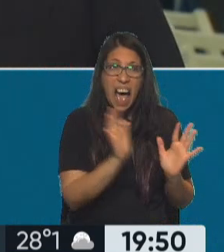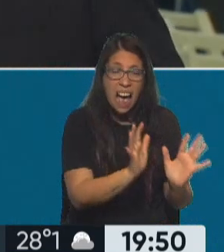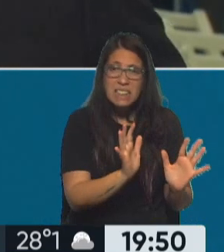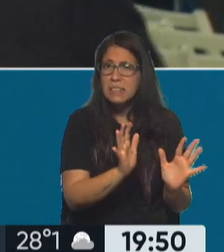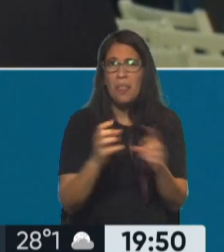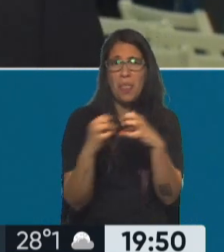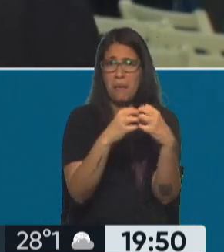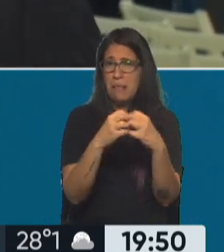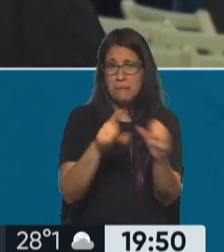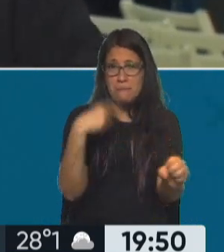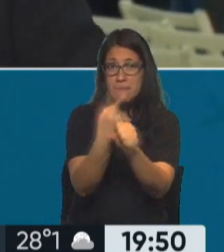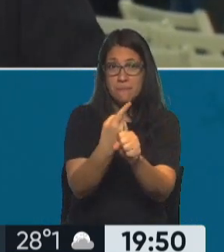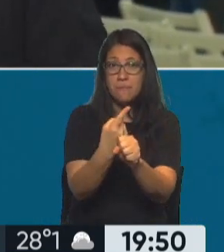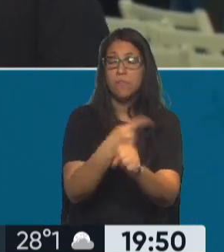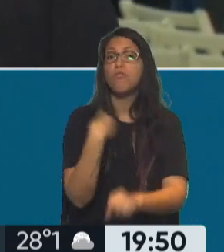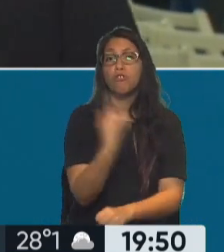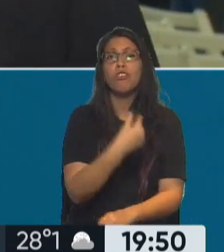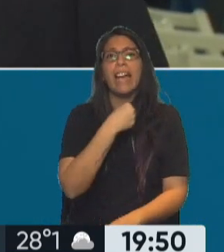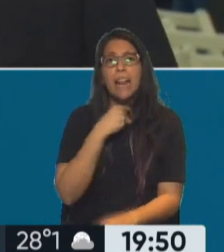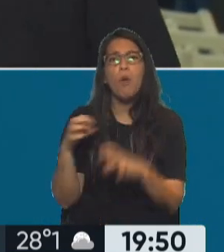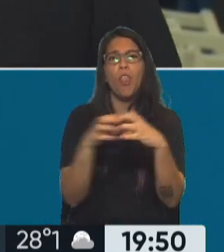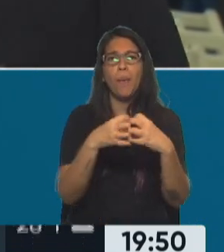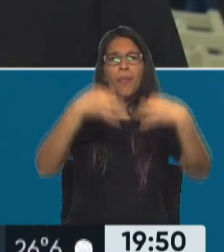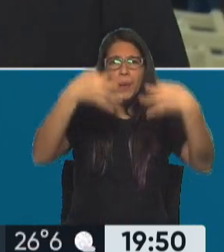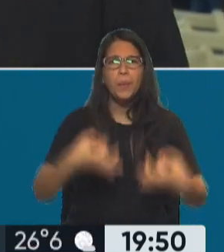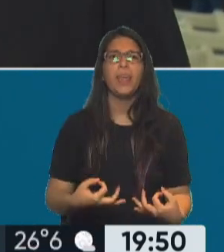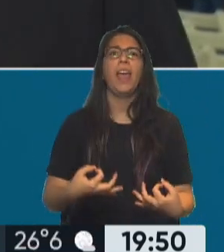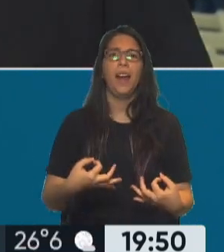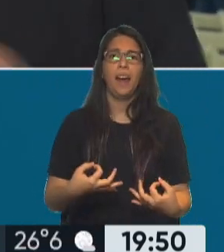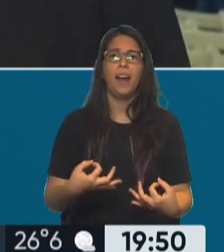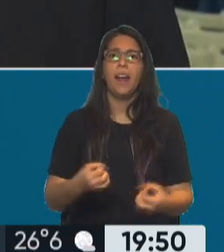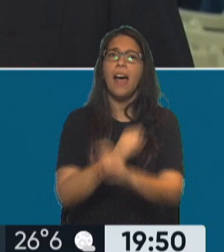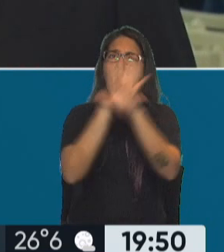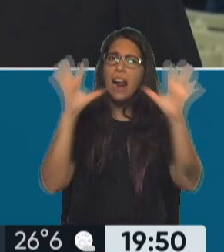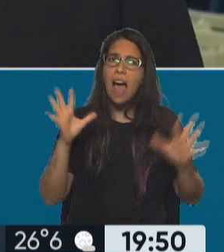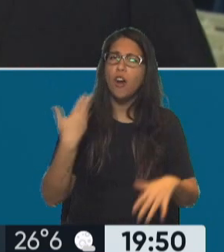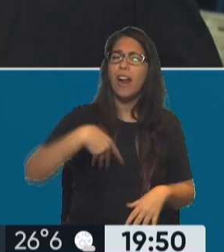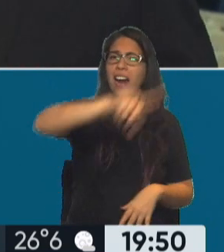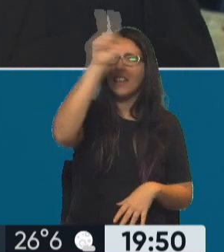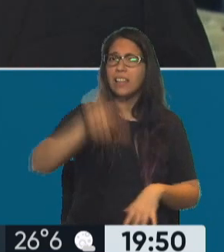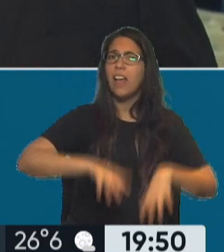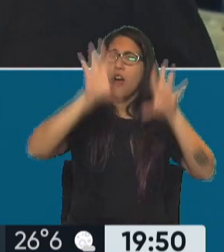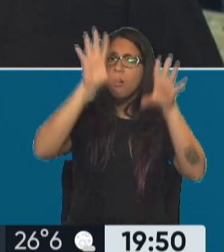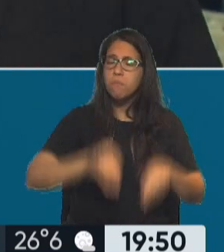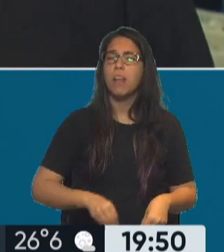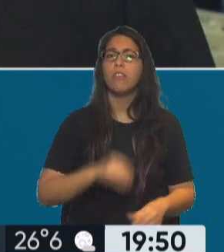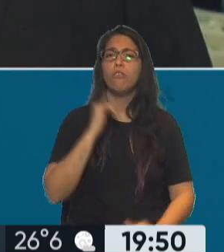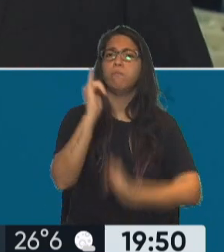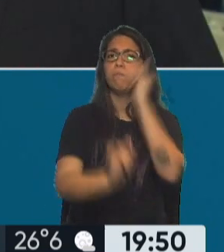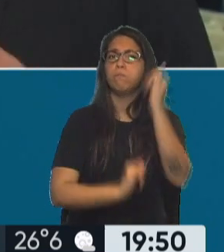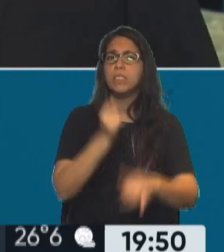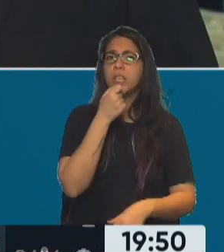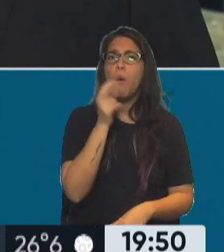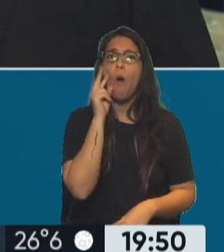nosotros intentamos hacer es generar un debate, y un debate que tiene que ver con toda la Argentina, ¿no? Porque cuando vos escuchás